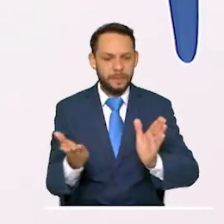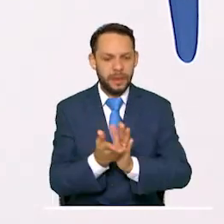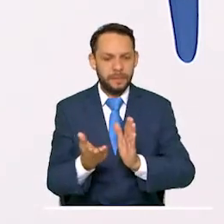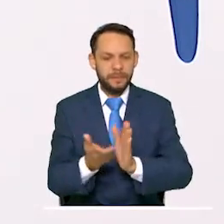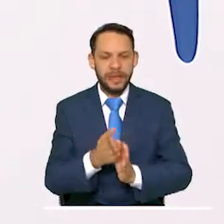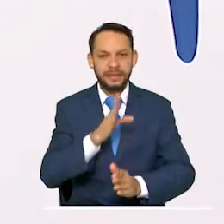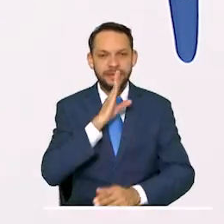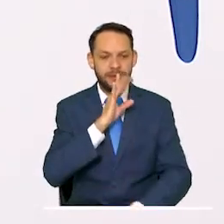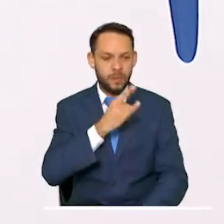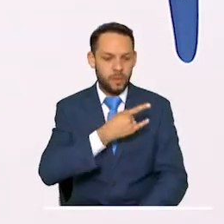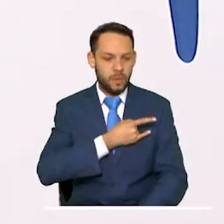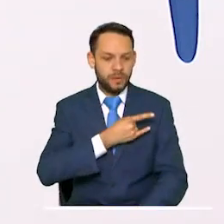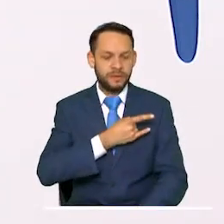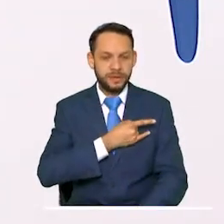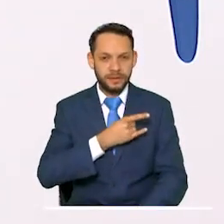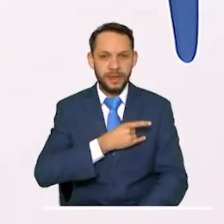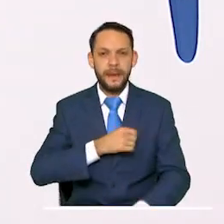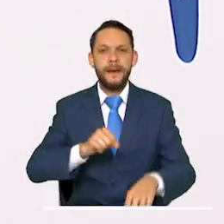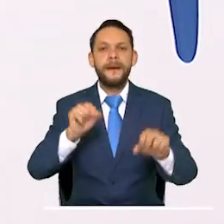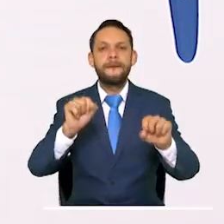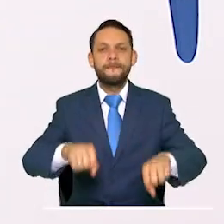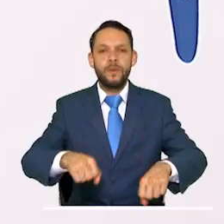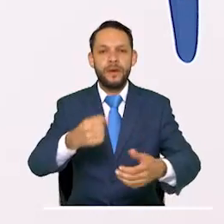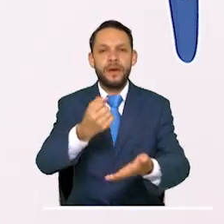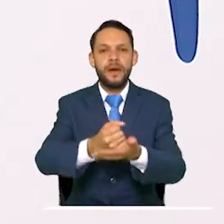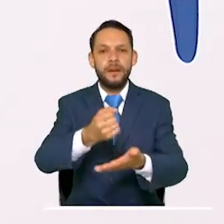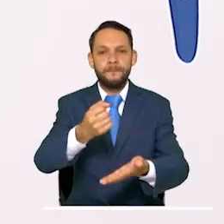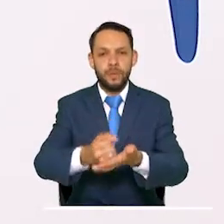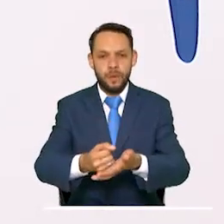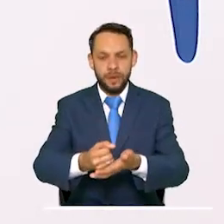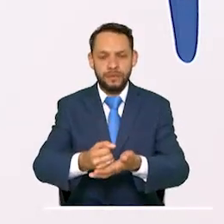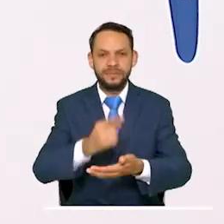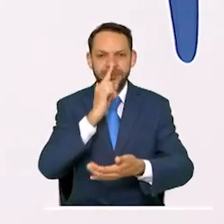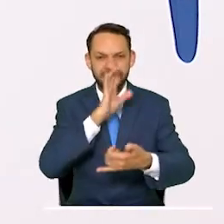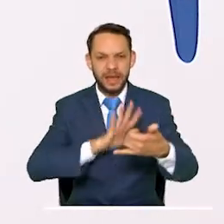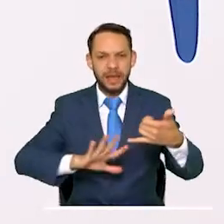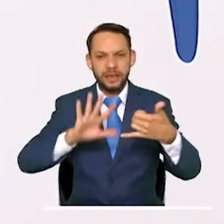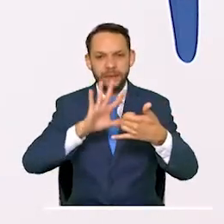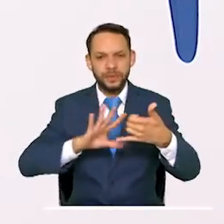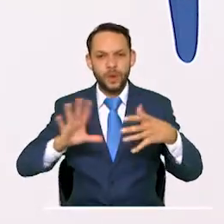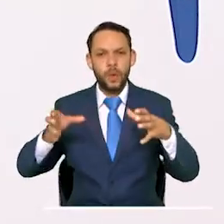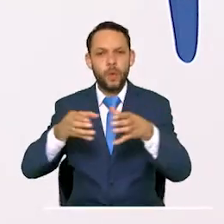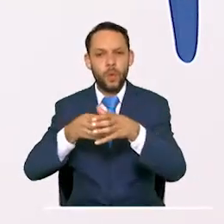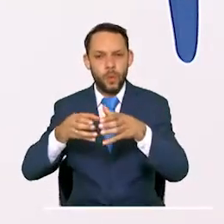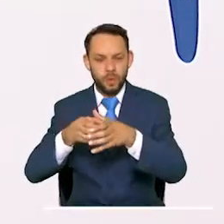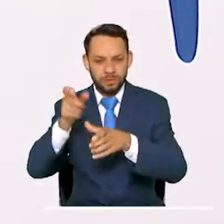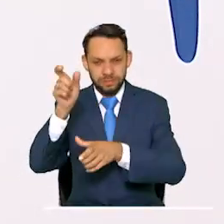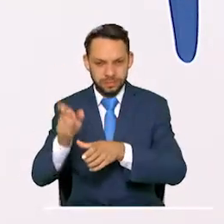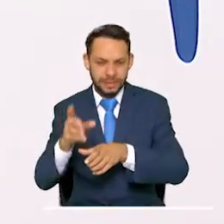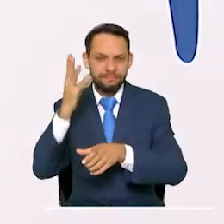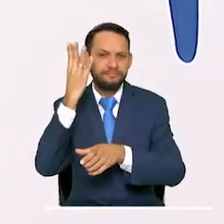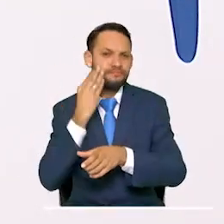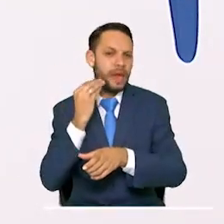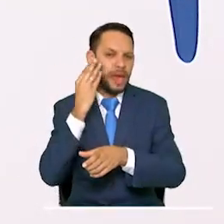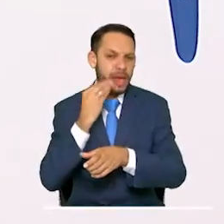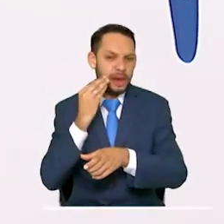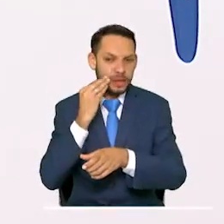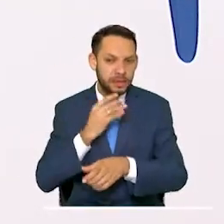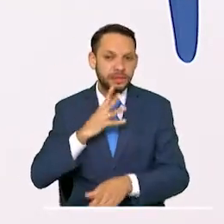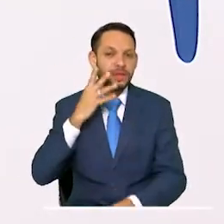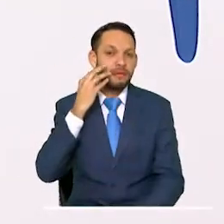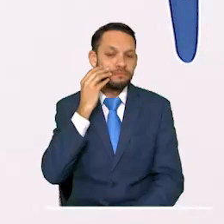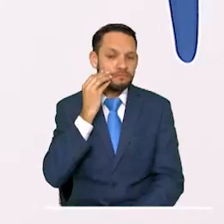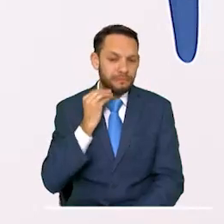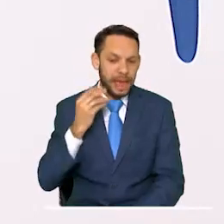una universidad reconocida a nivel nacional e internacional, donde un grupo de estudiantes, estudiosos, de investigadores,